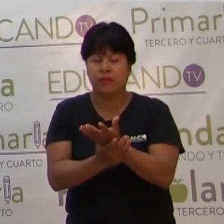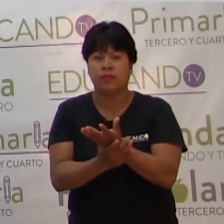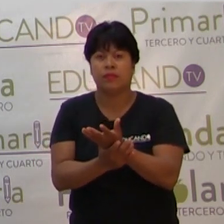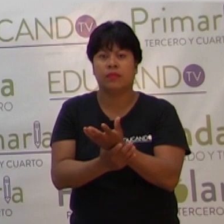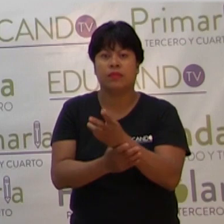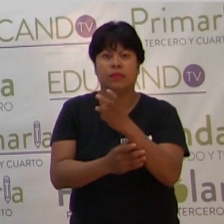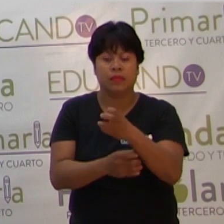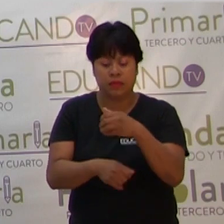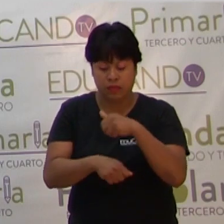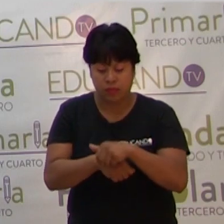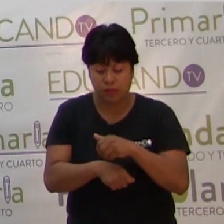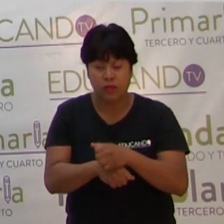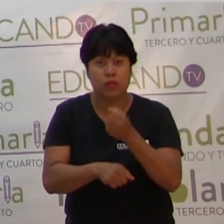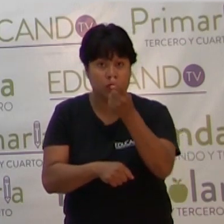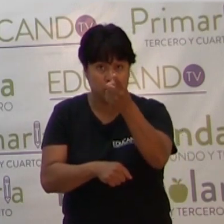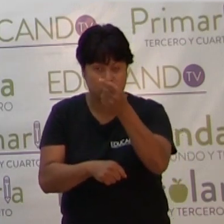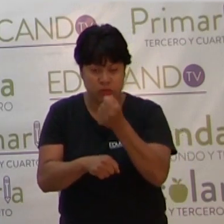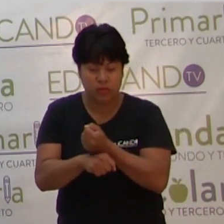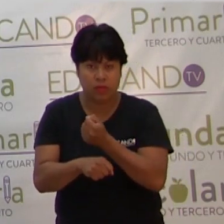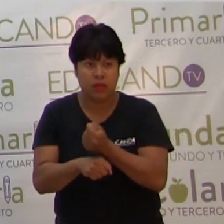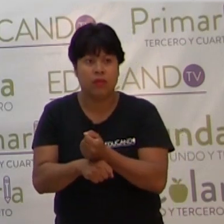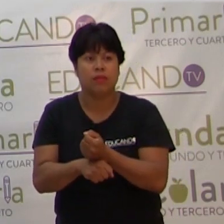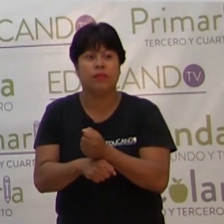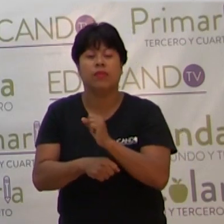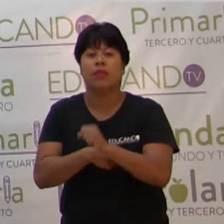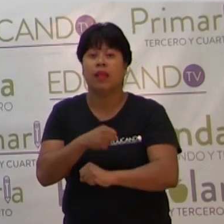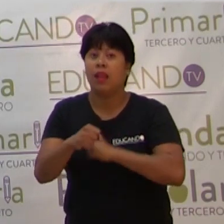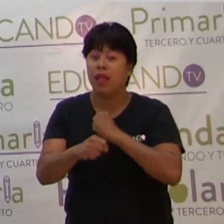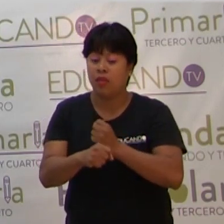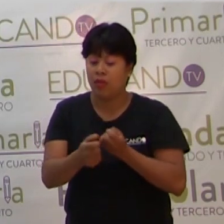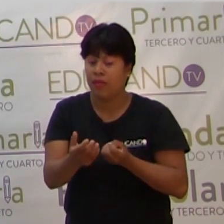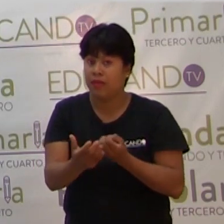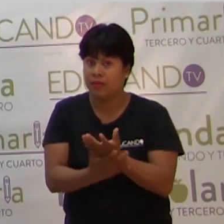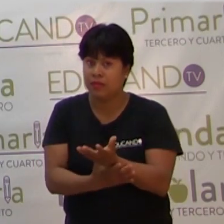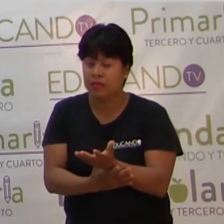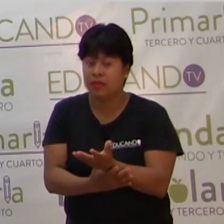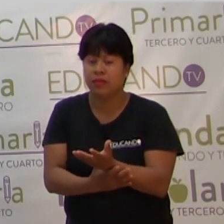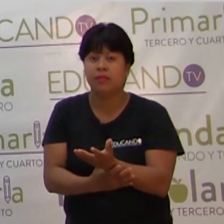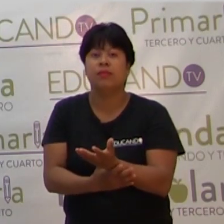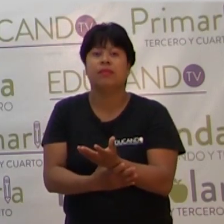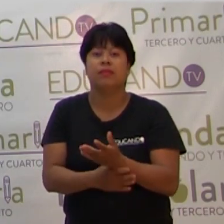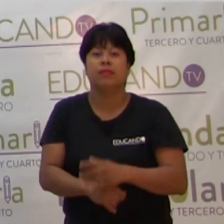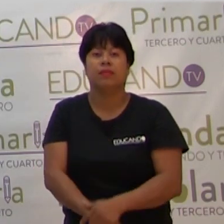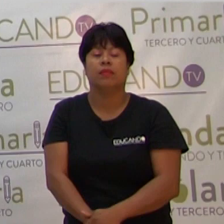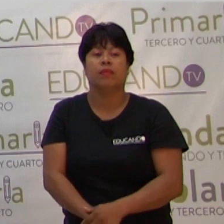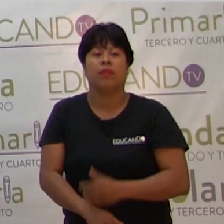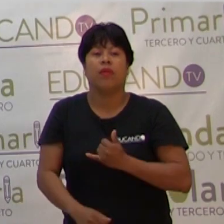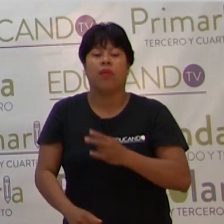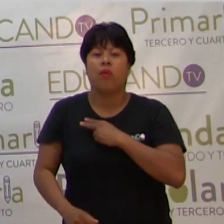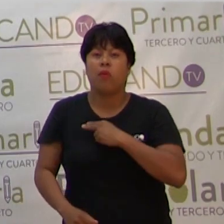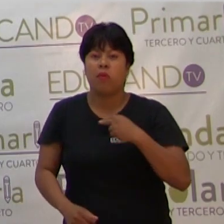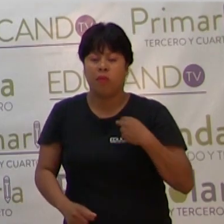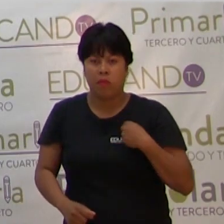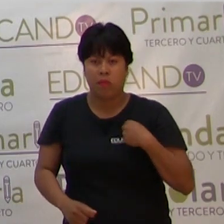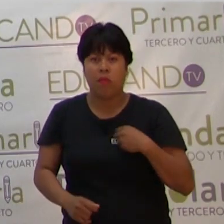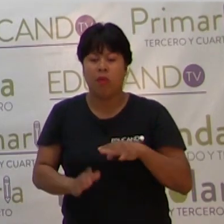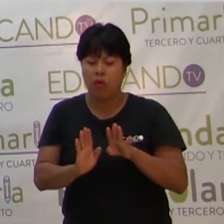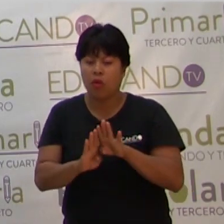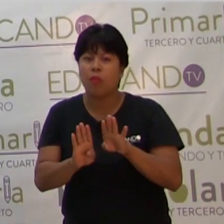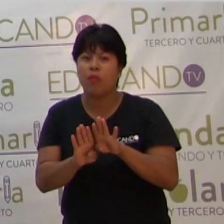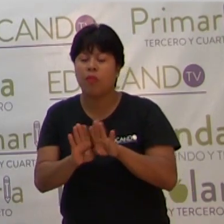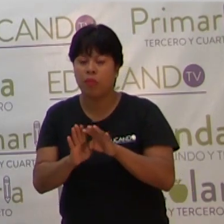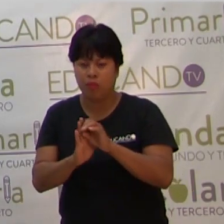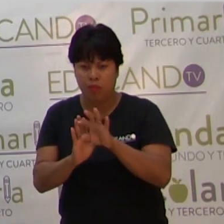La talla de tus zapatos, el año en que naciste y ahorita lo ejemplificamos